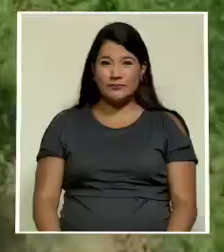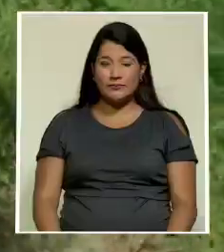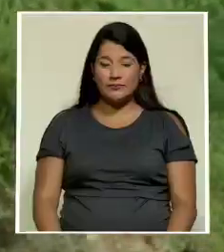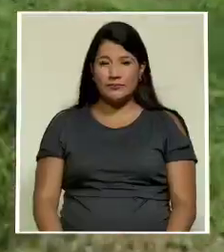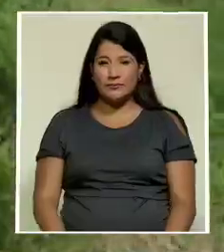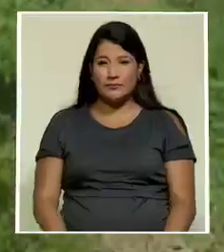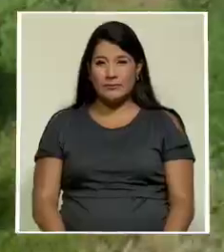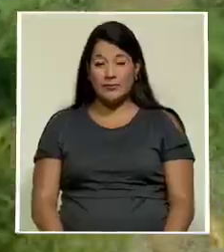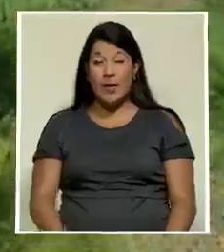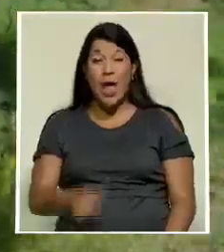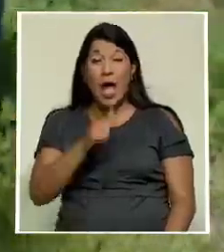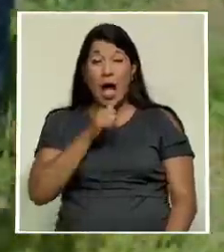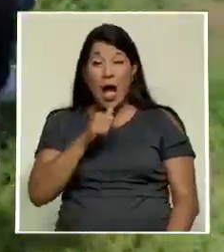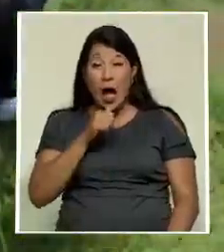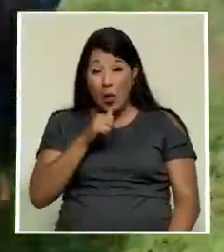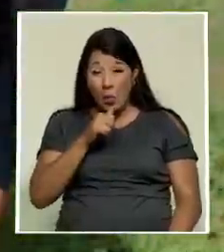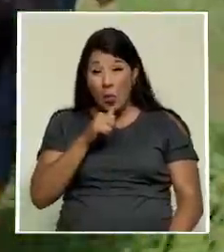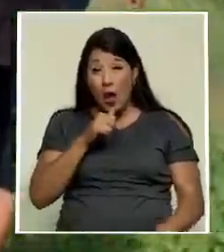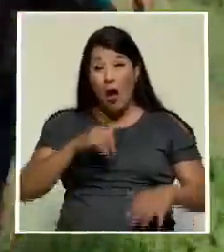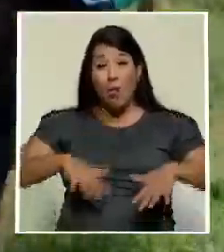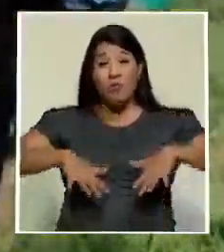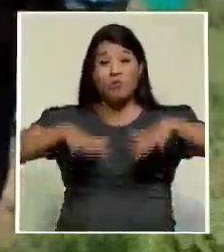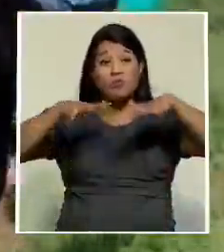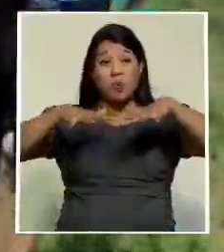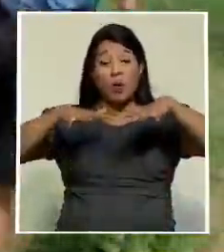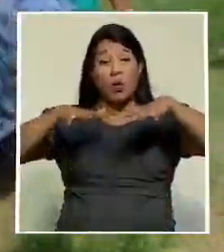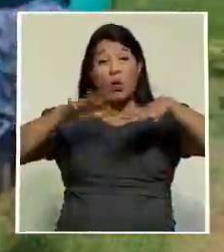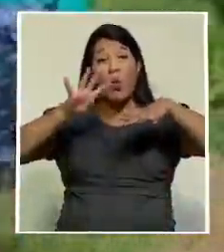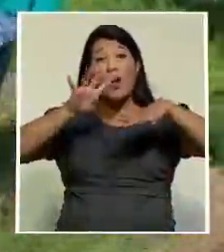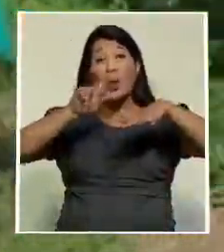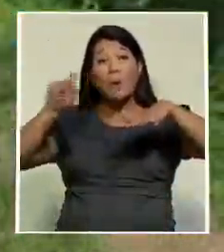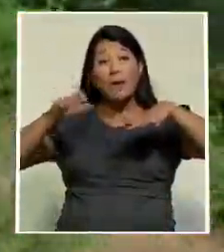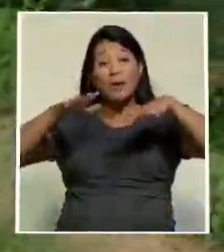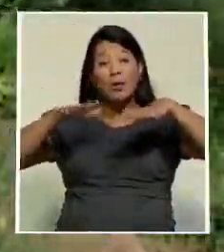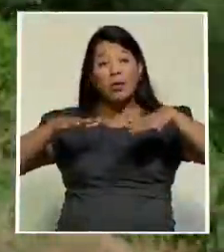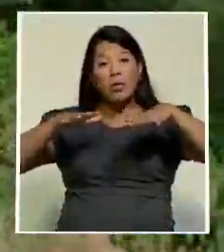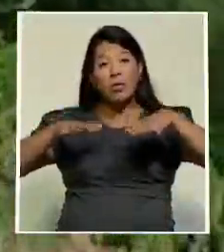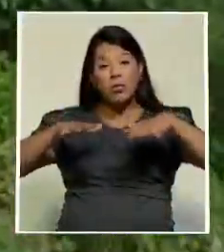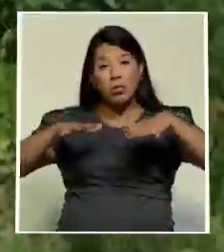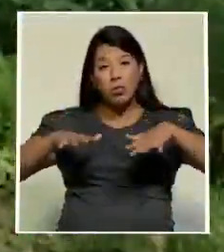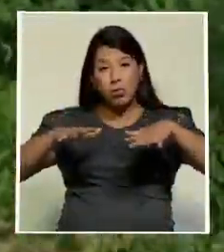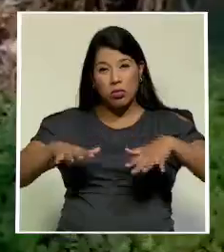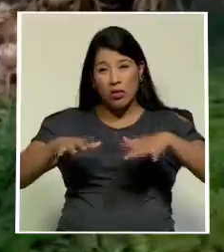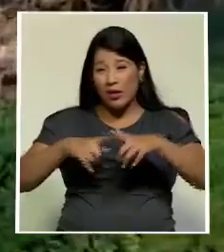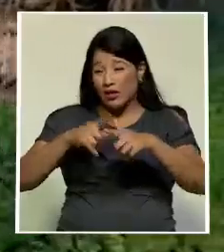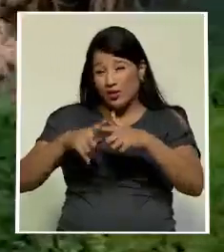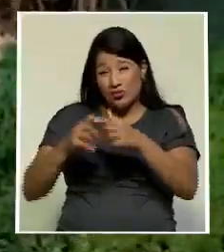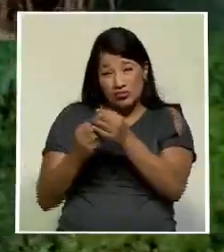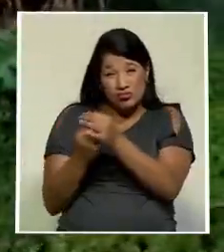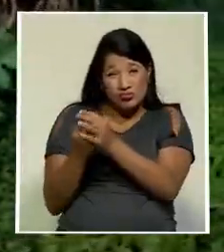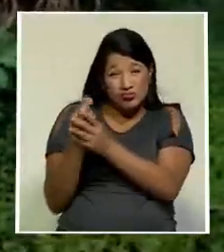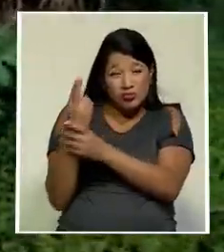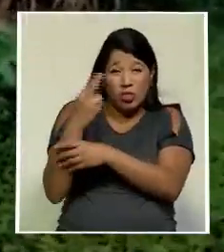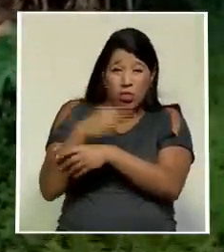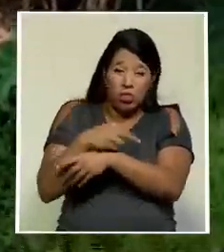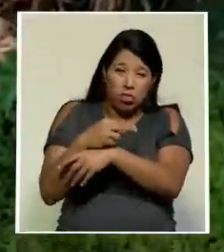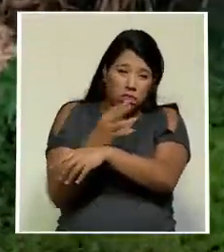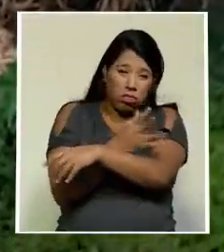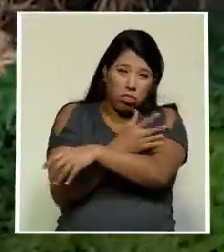El agua demoró 4 meses en descender, dejando una estela de putrefacción de plantas y el suelo